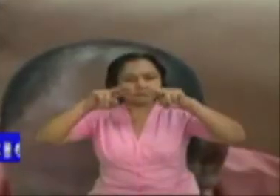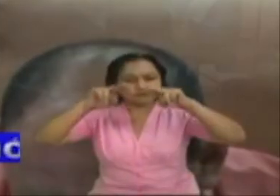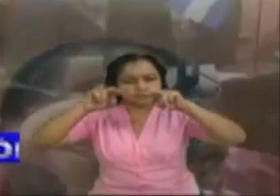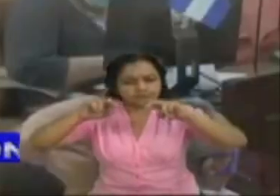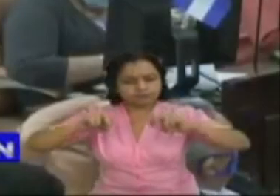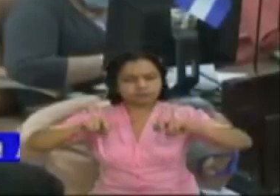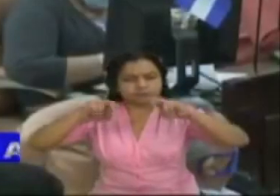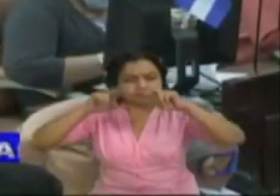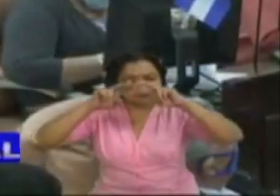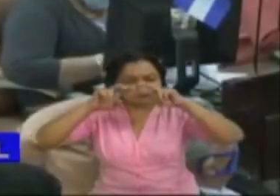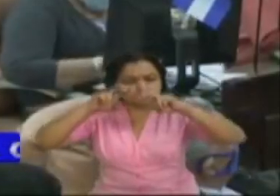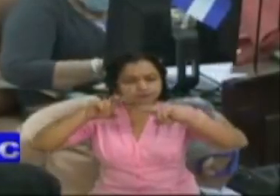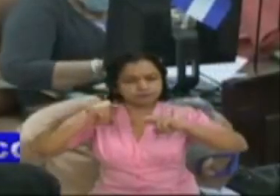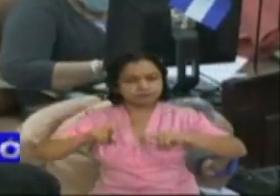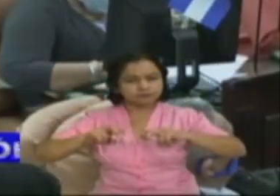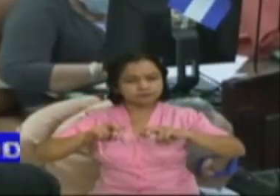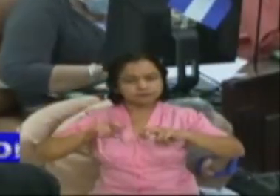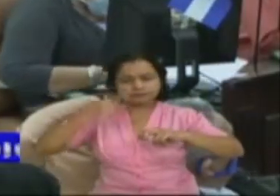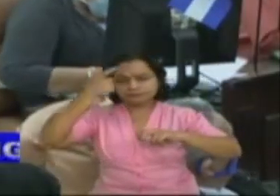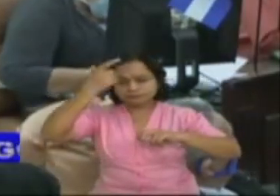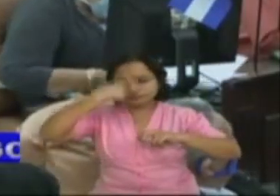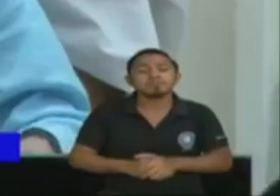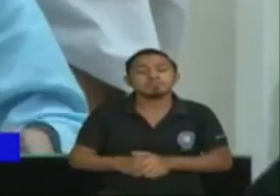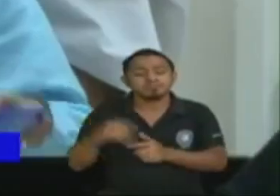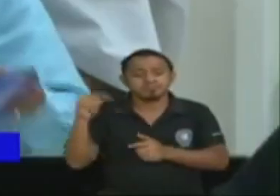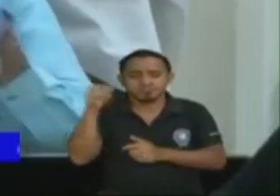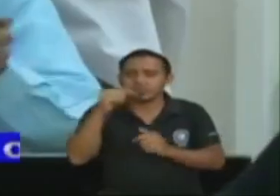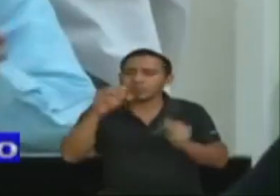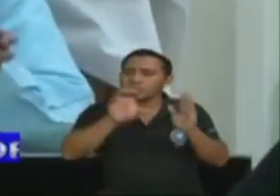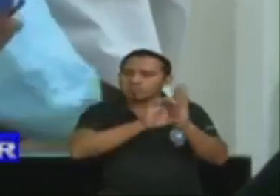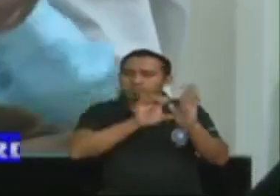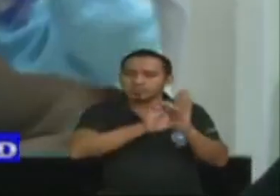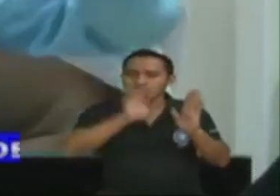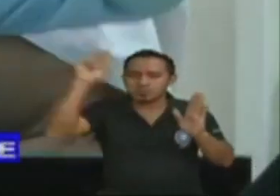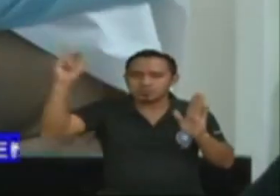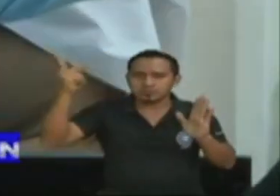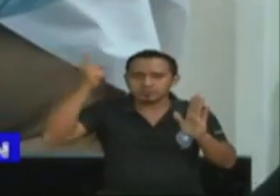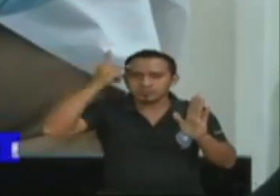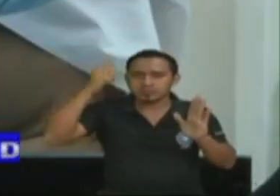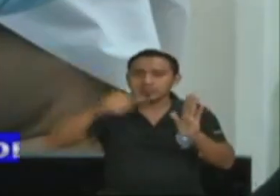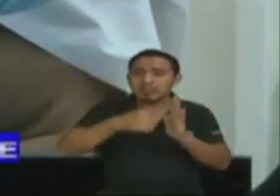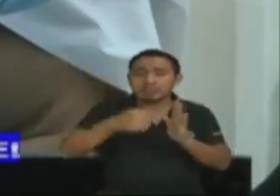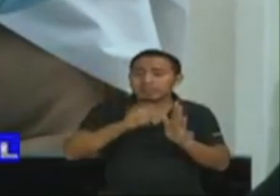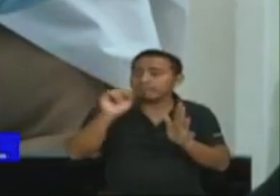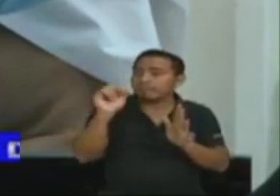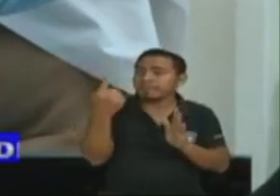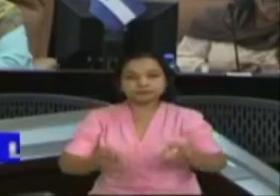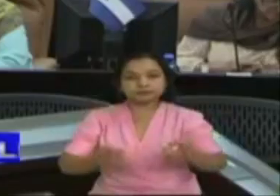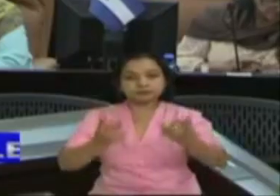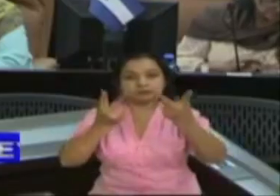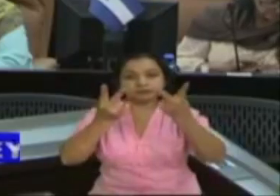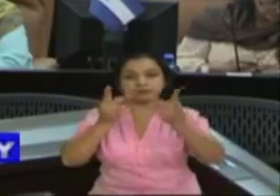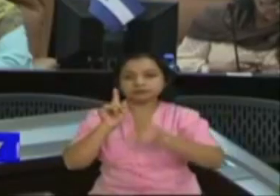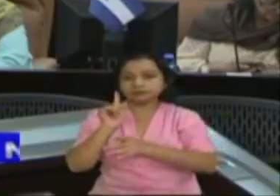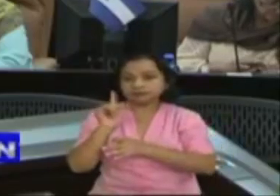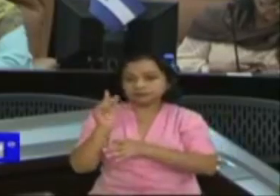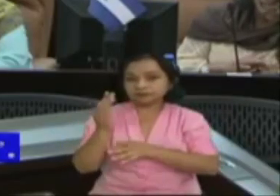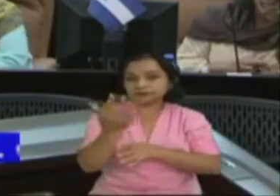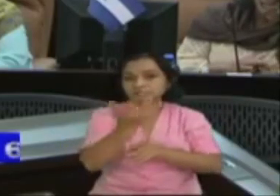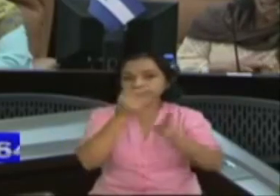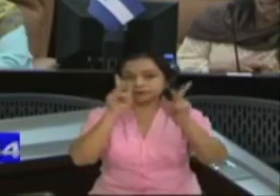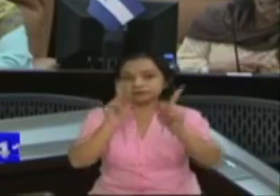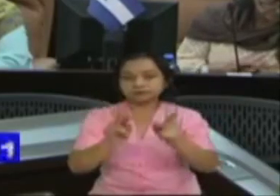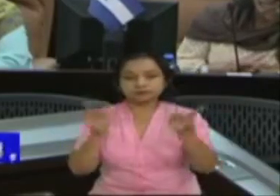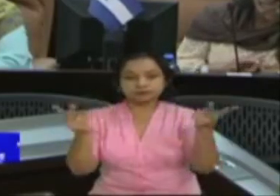al código penal y a la ley integral contra la violencia hacia las mujeres ley 779 para incluir en ambas la